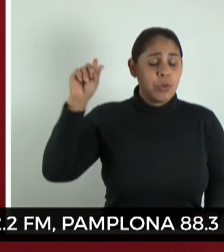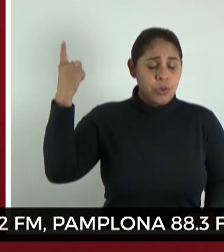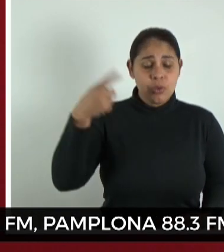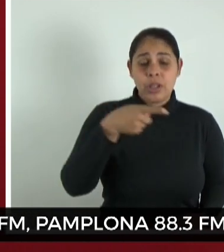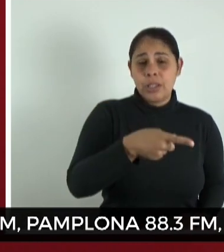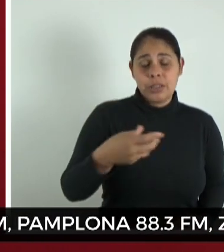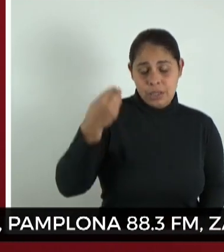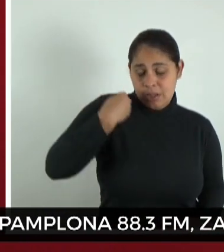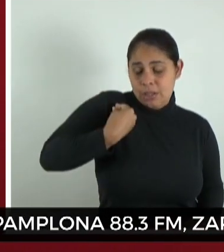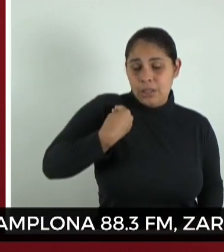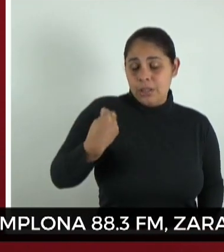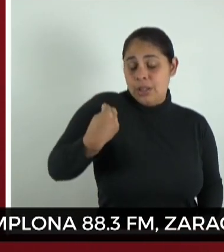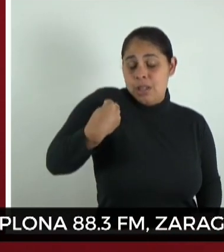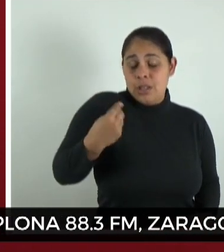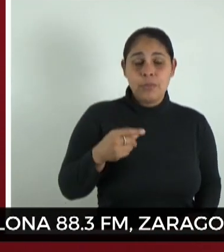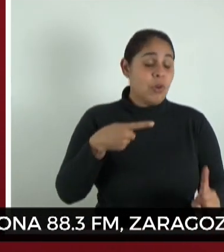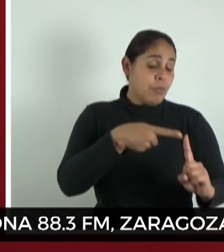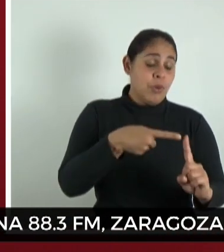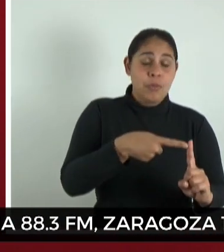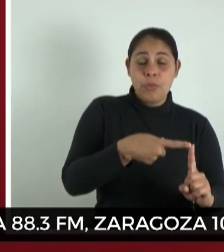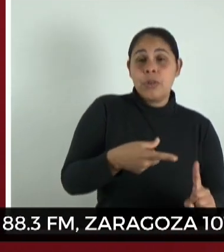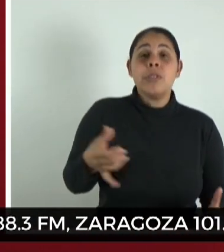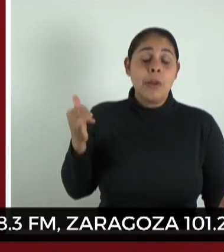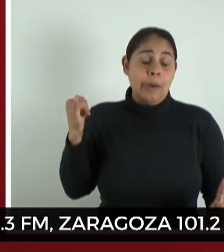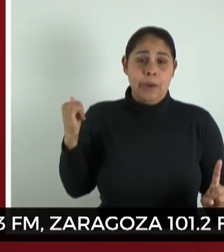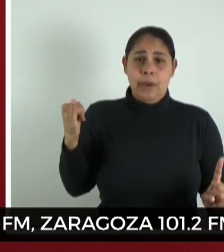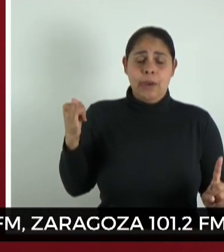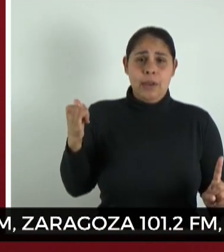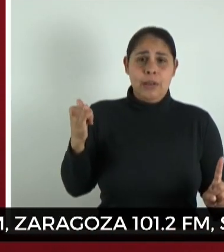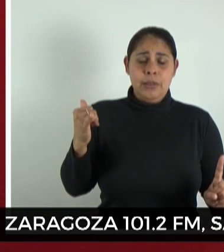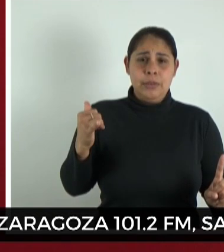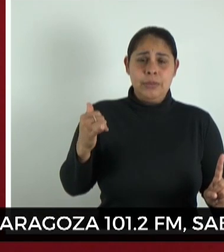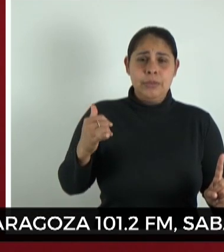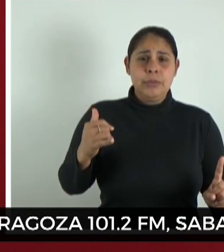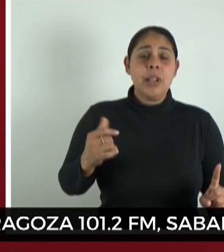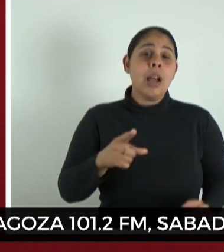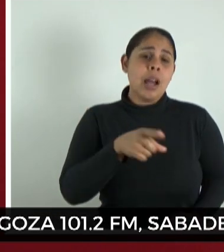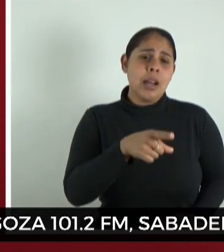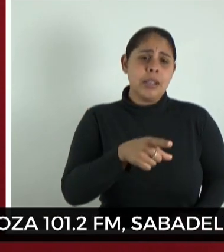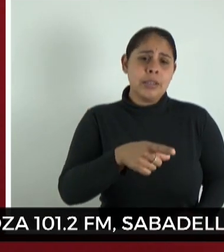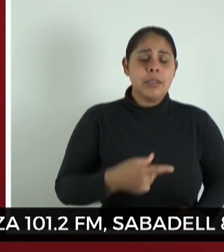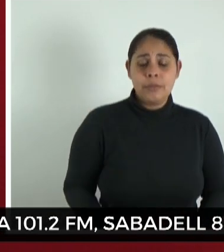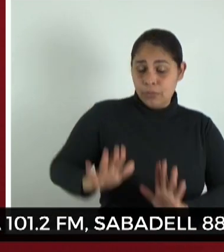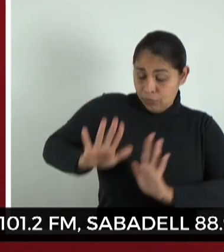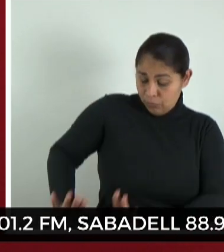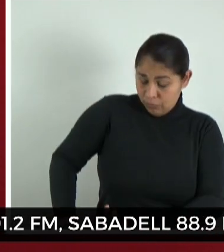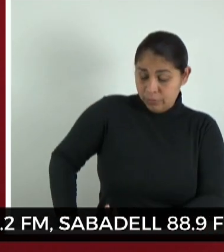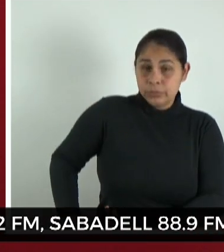La gracia de Dios te perfecciona, te afirma, te fortalece y te establece.